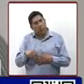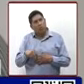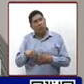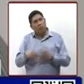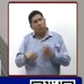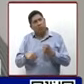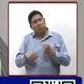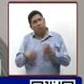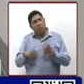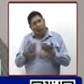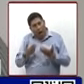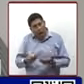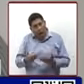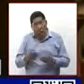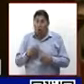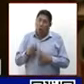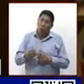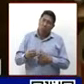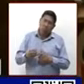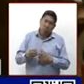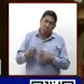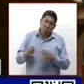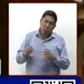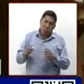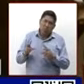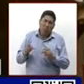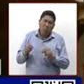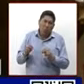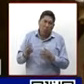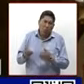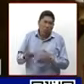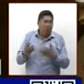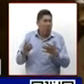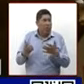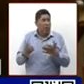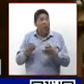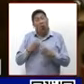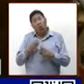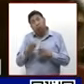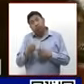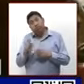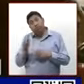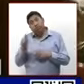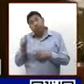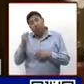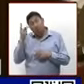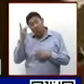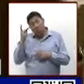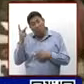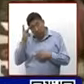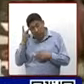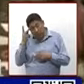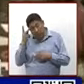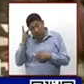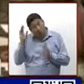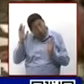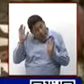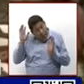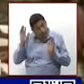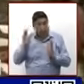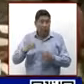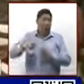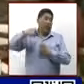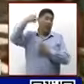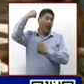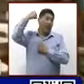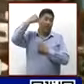sustento, con sí una razón legítima de reclamo, y otros por móviles estrictamente políticos, que ya es la receta del MAS,